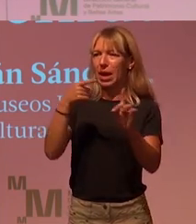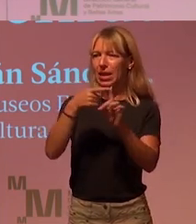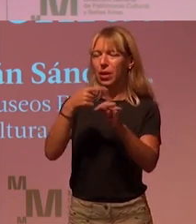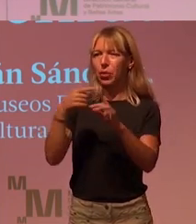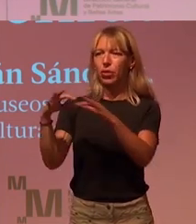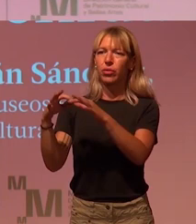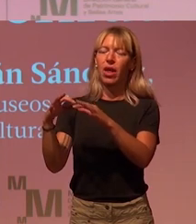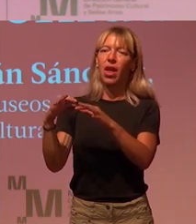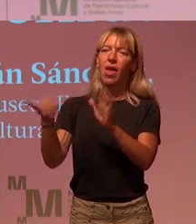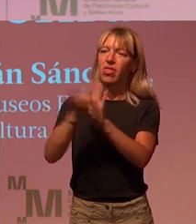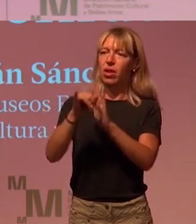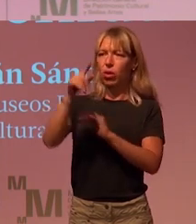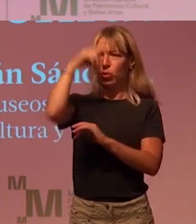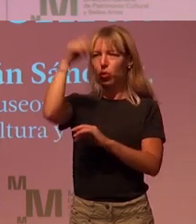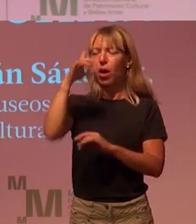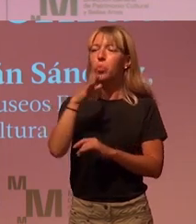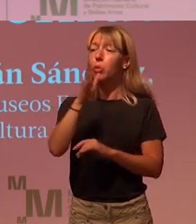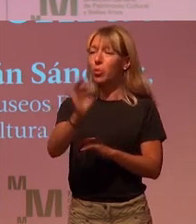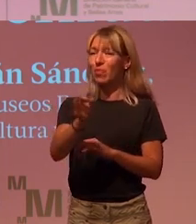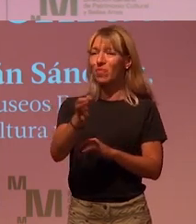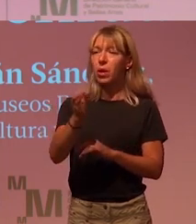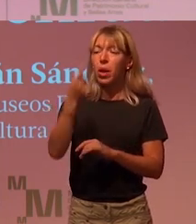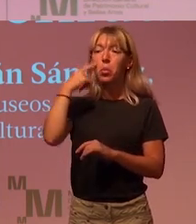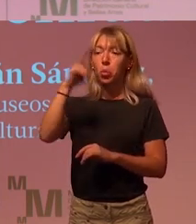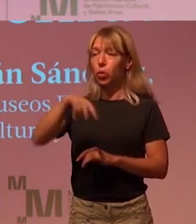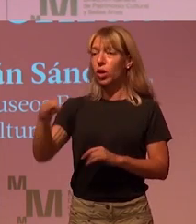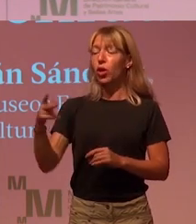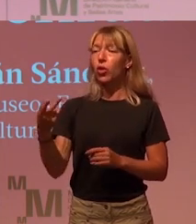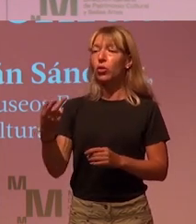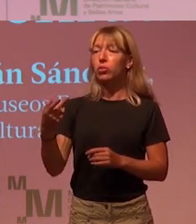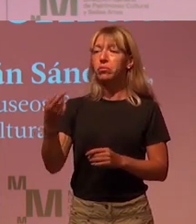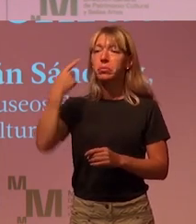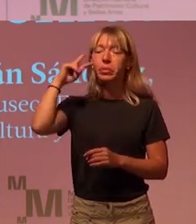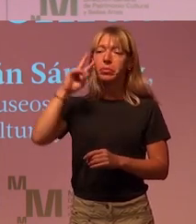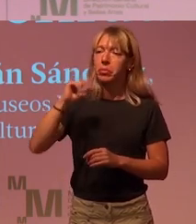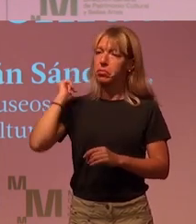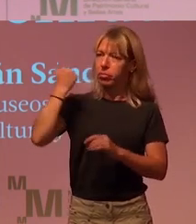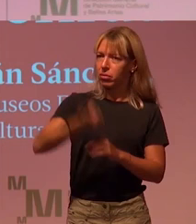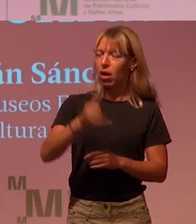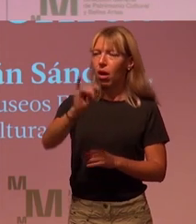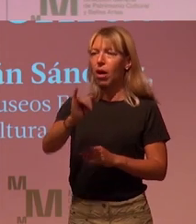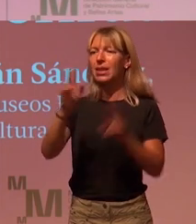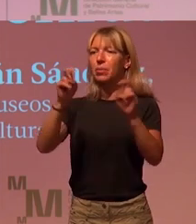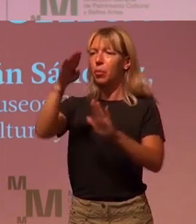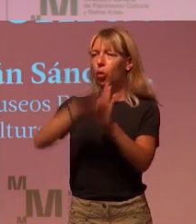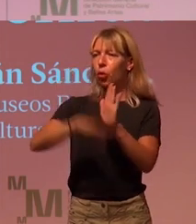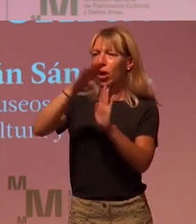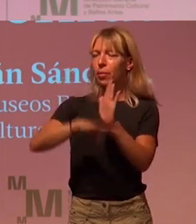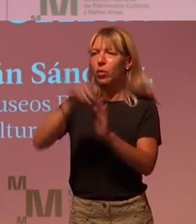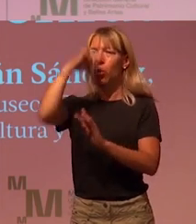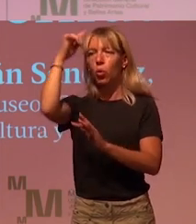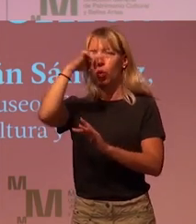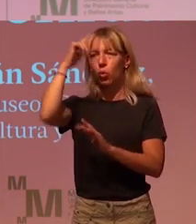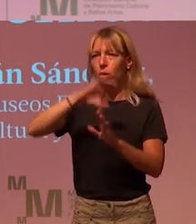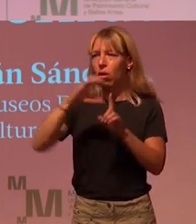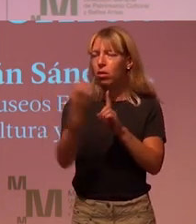a Cerca Cultura, porque si bien es cierto que los museos tenemos experiencia y trayectoria en la programación